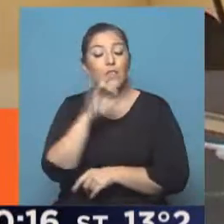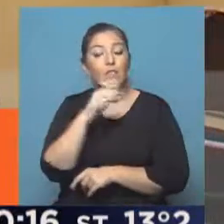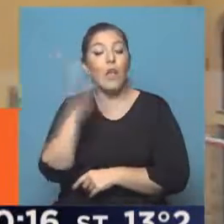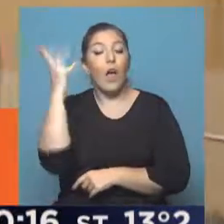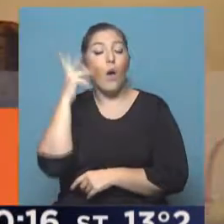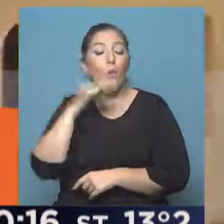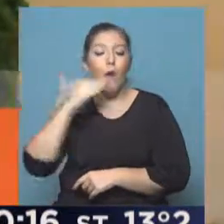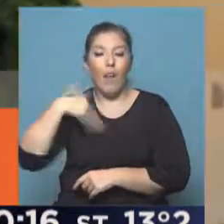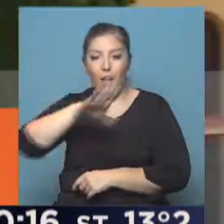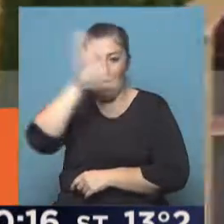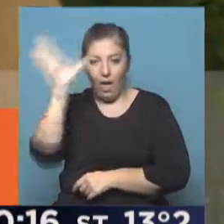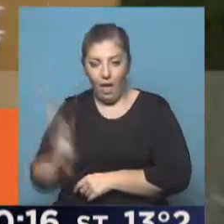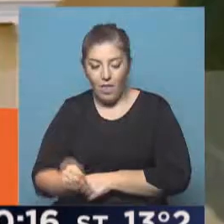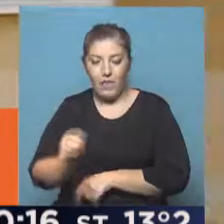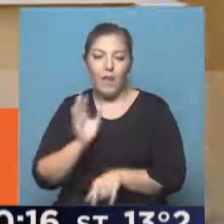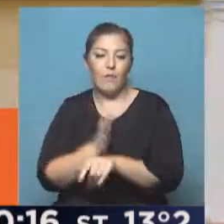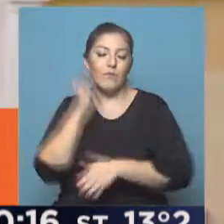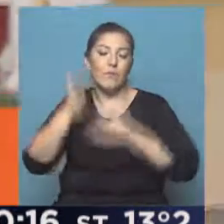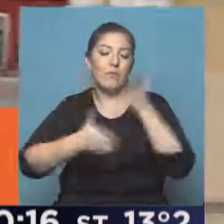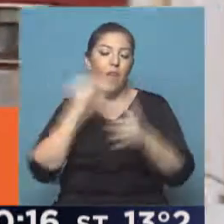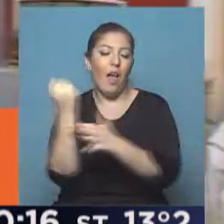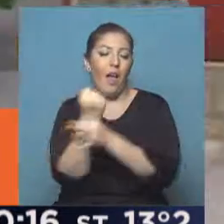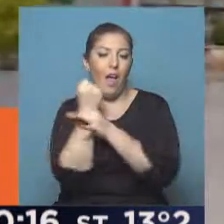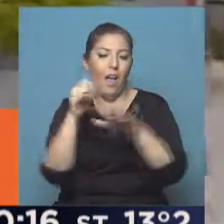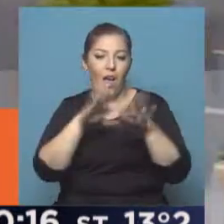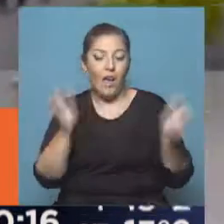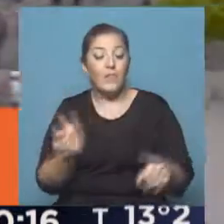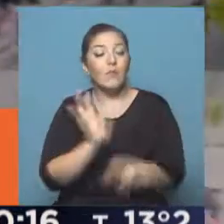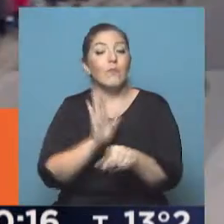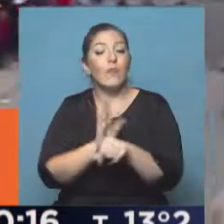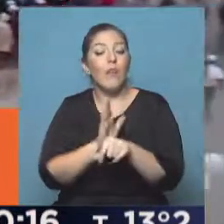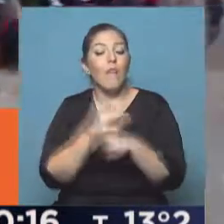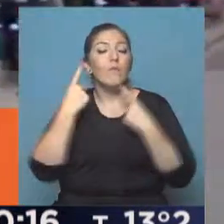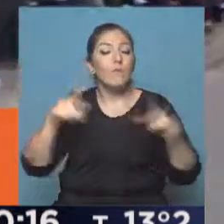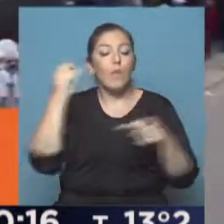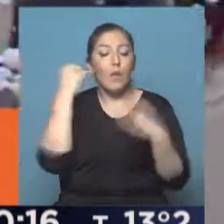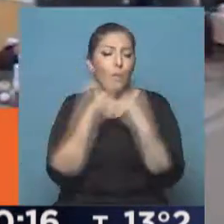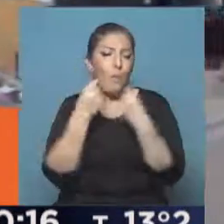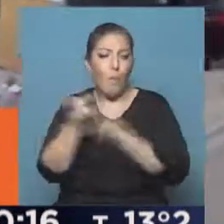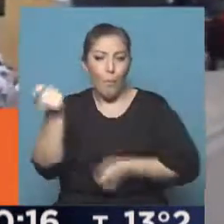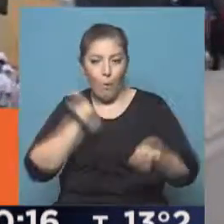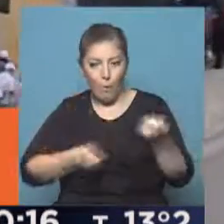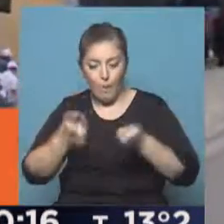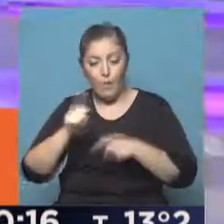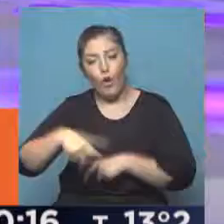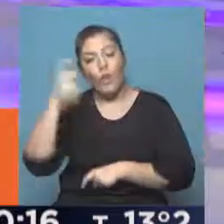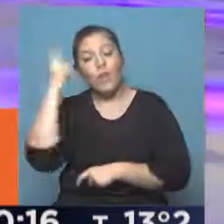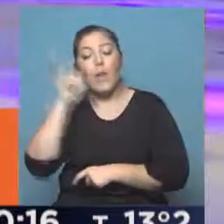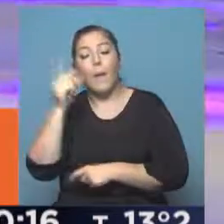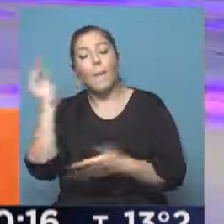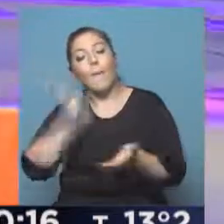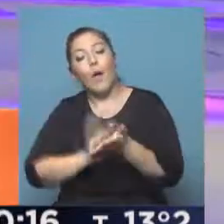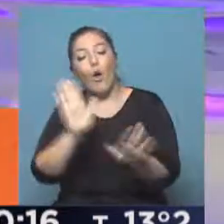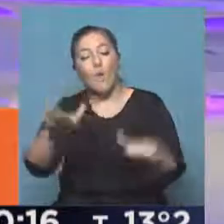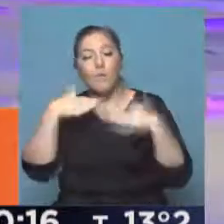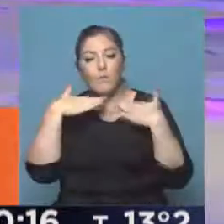abuelos de todo el país descollaron como artistas en escena al ritmo de coros y de múltiples danzas, mientras otros 10.000, como